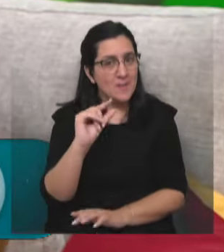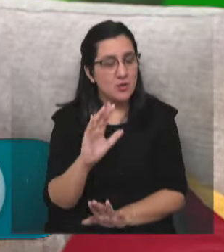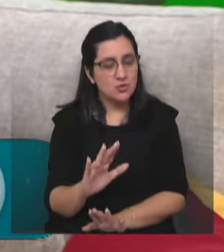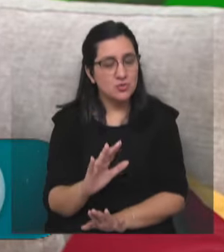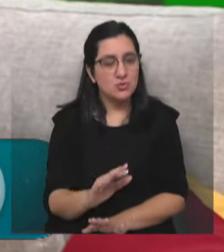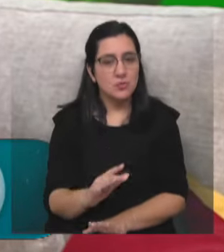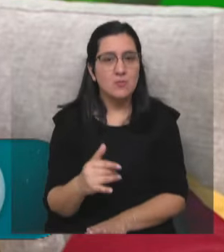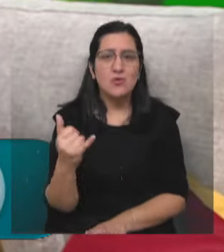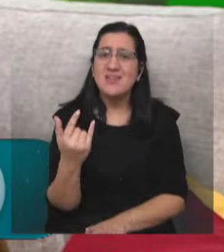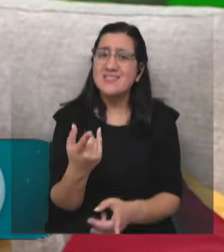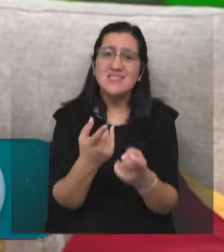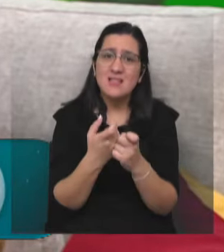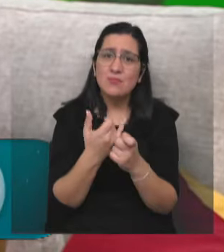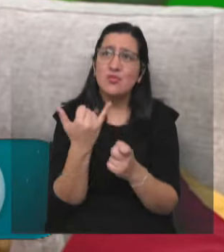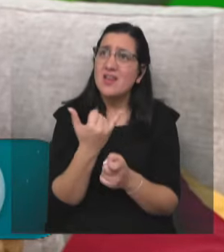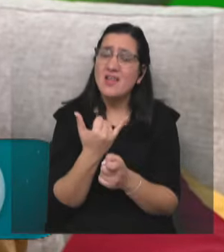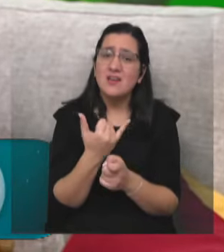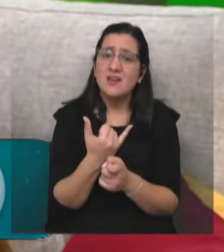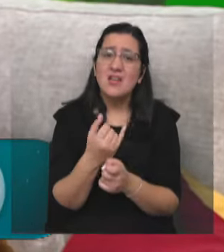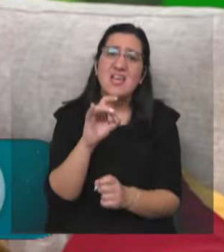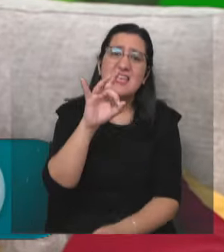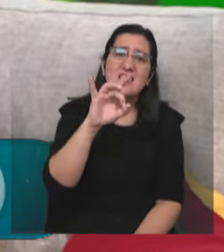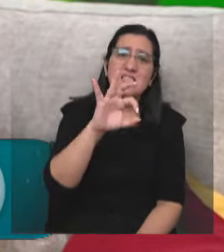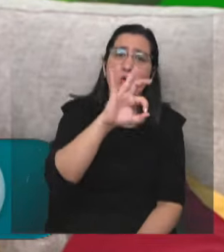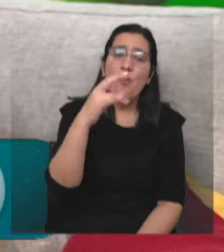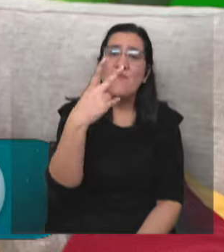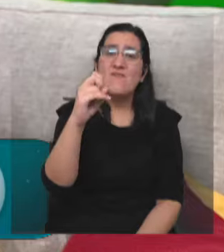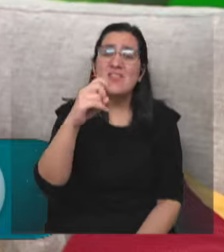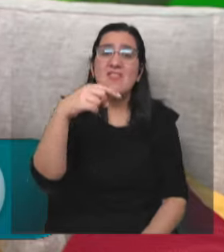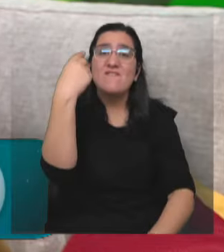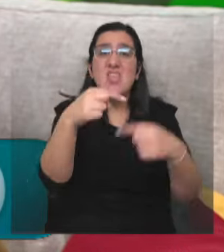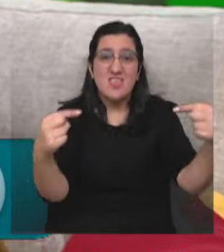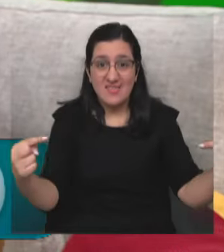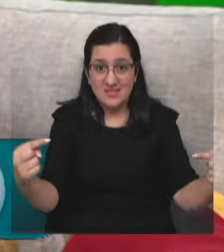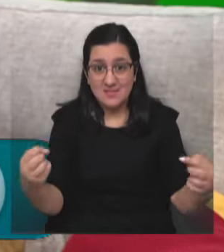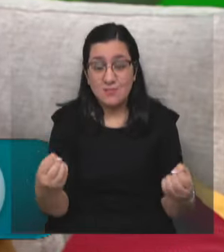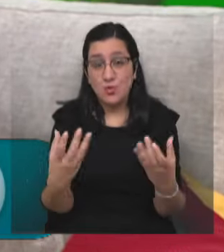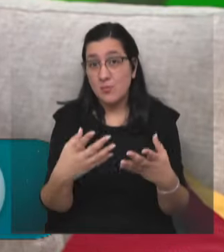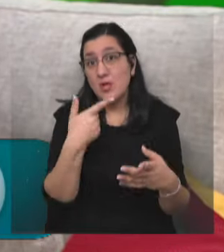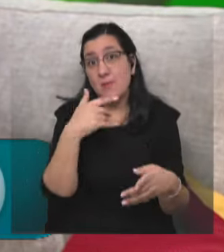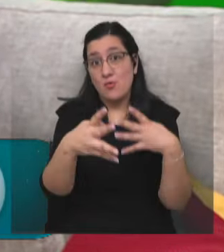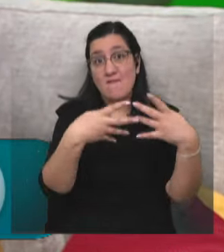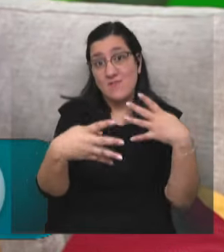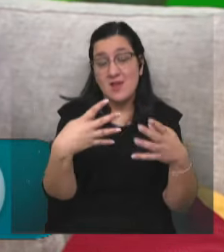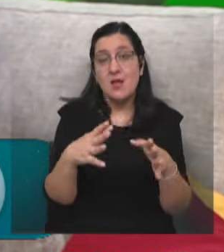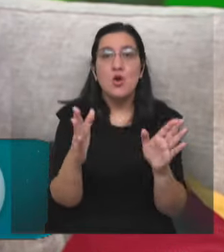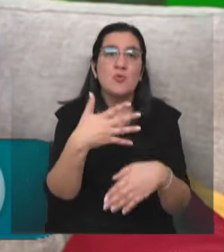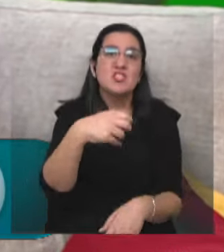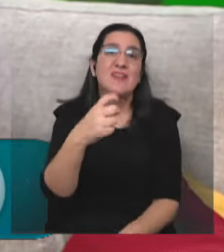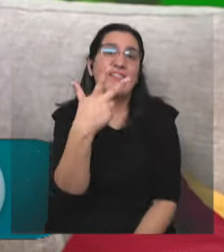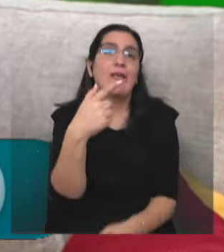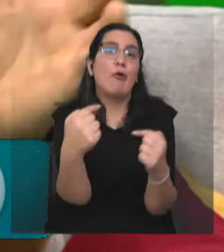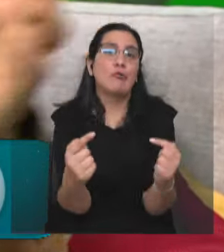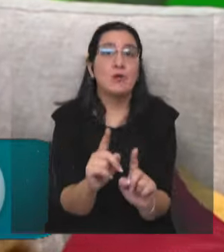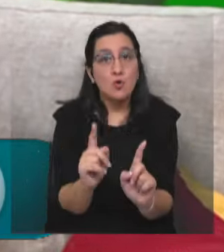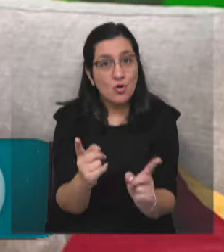Pero tenemos que tener 15, 20 rubros distintos porque, ya digo, en una feria no podés ir con tres cosas, tenés que